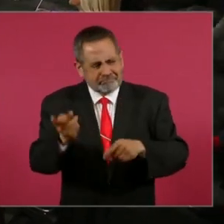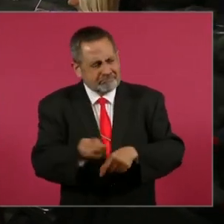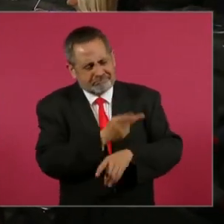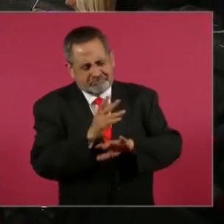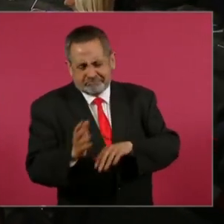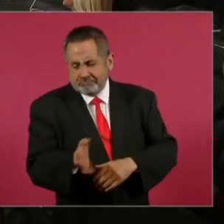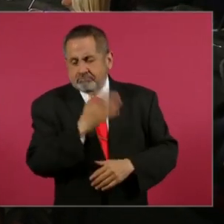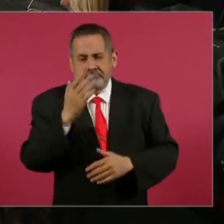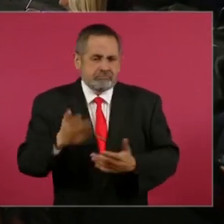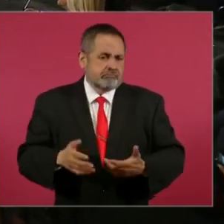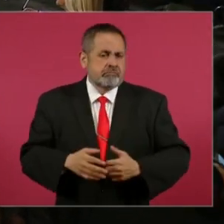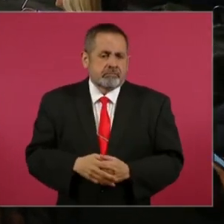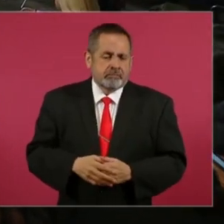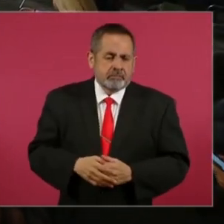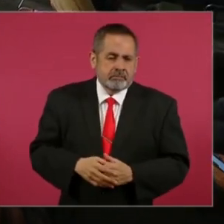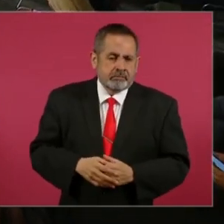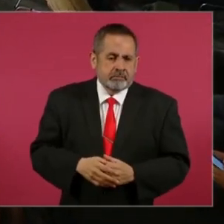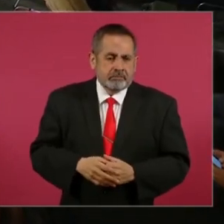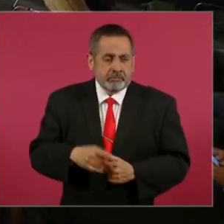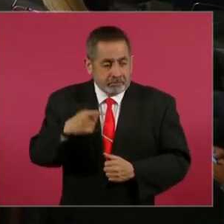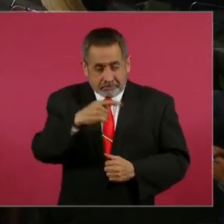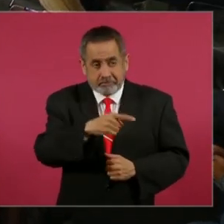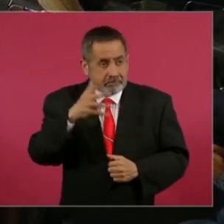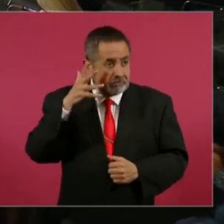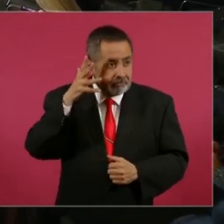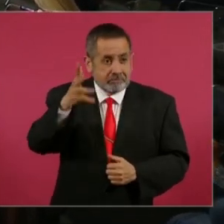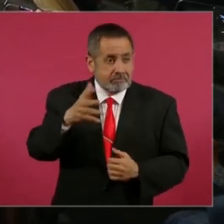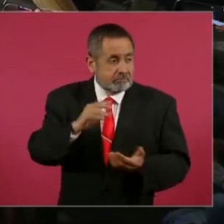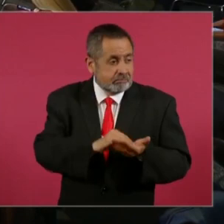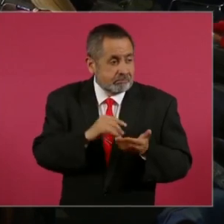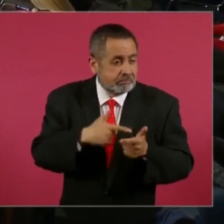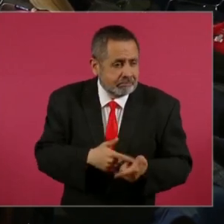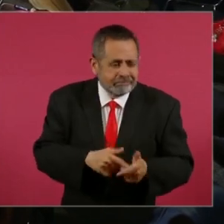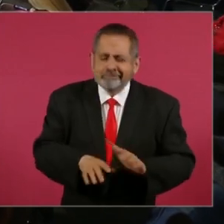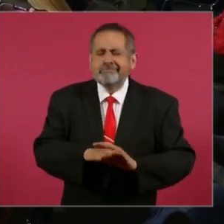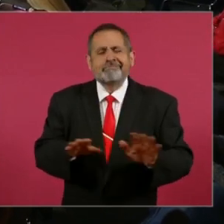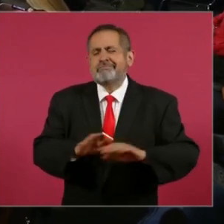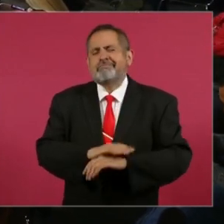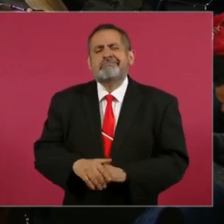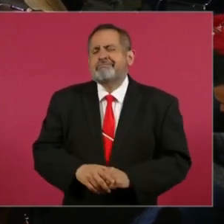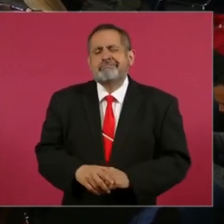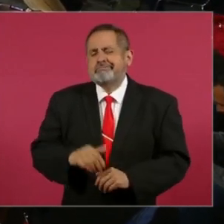No le veo a eso futuro. A nosotros nos tocó